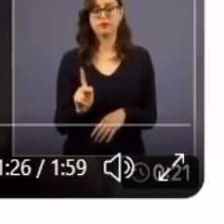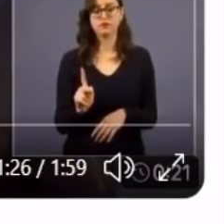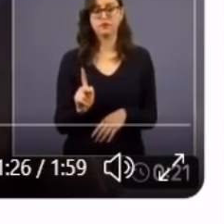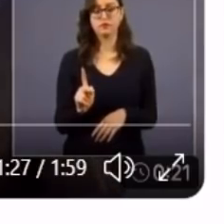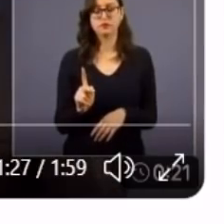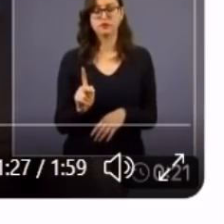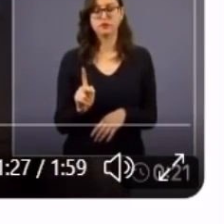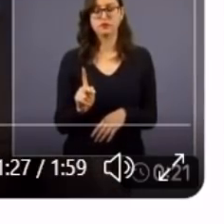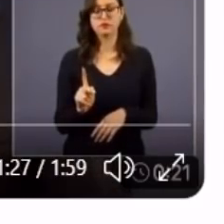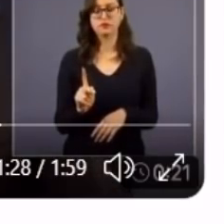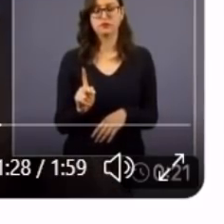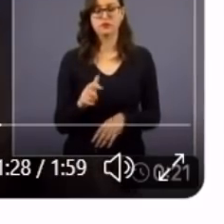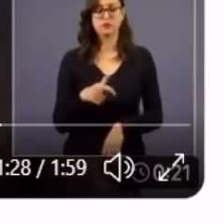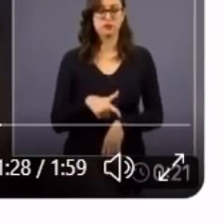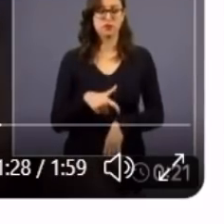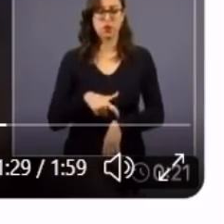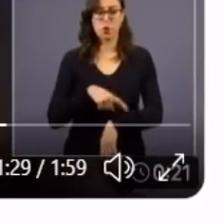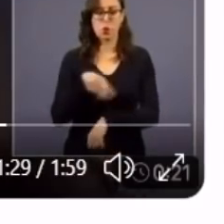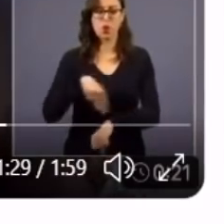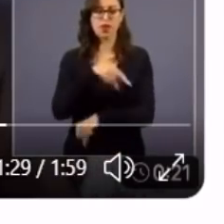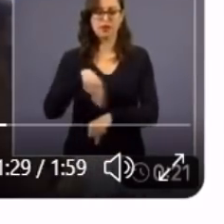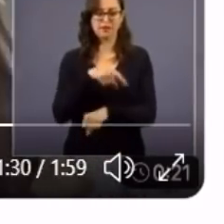fue por la madrugada,